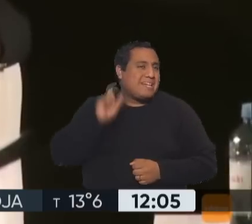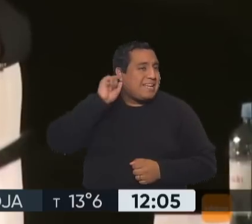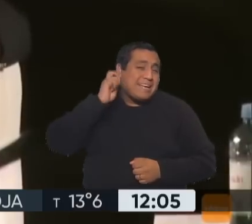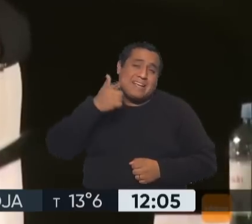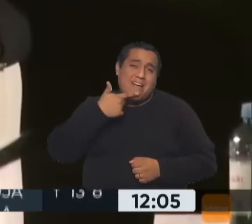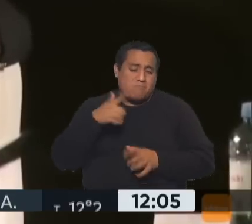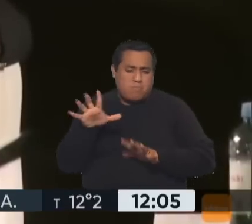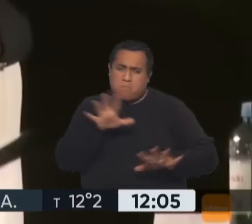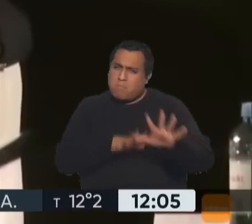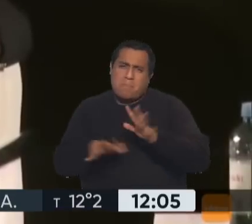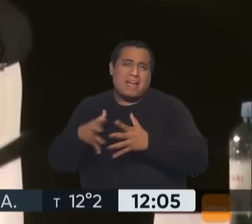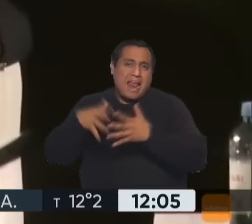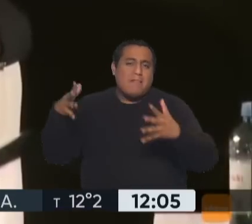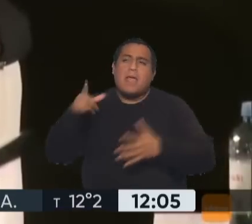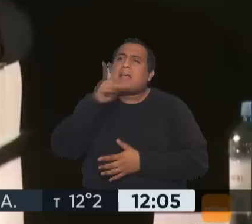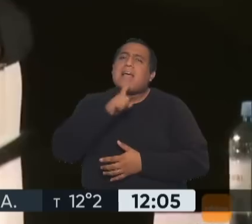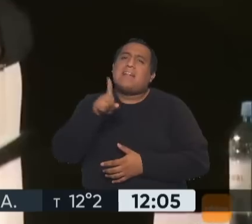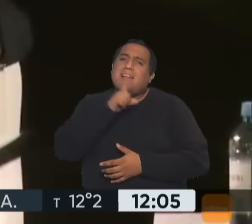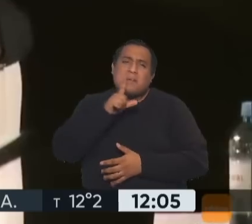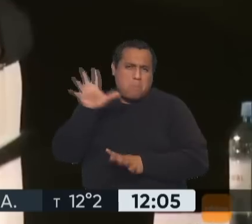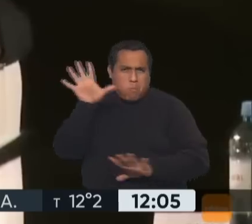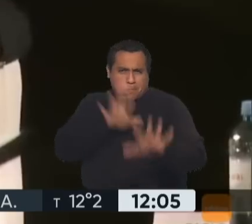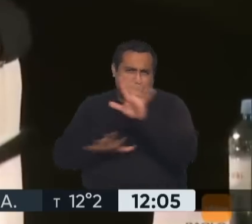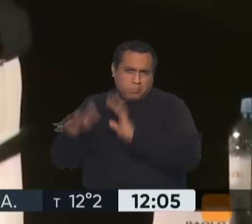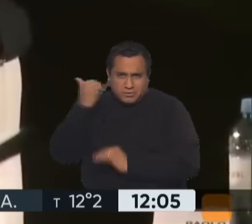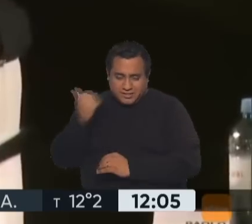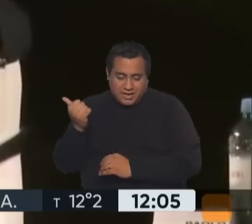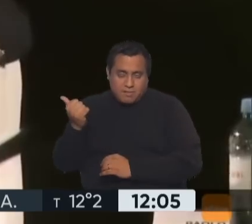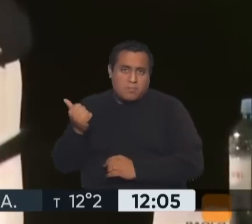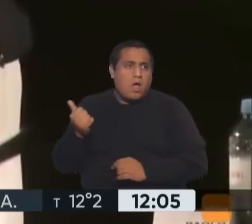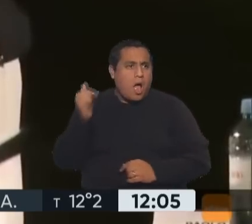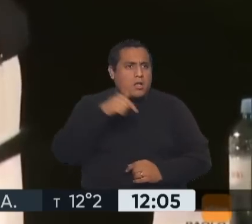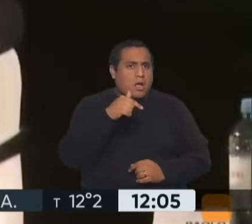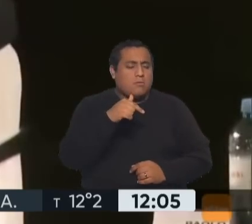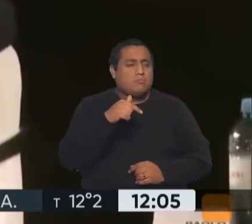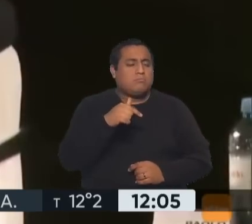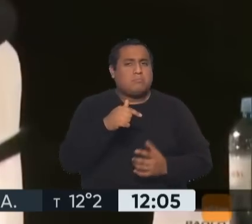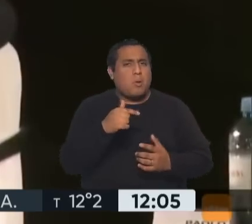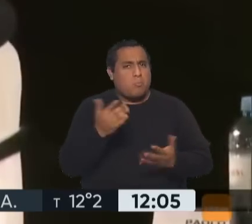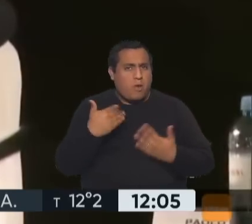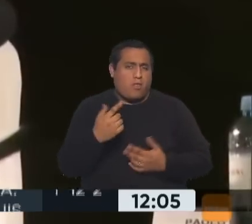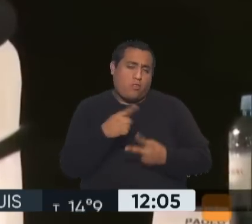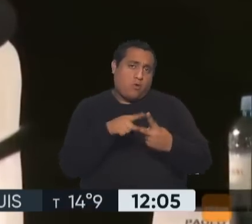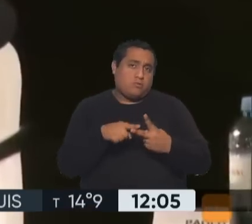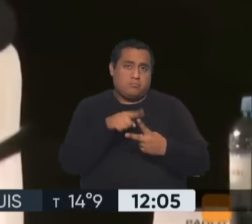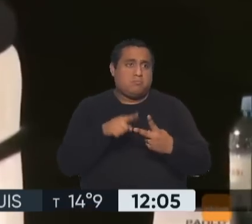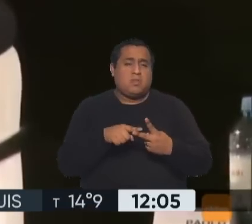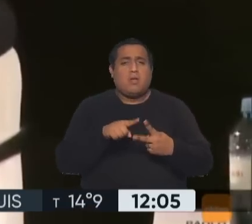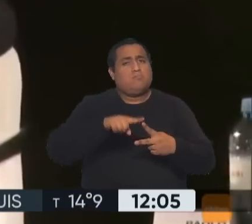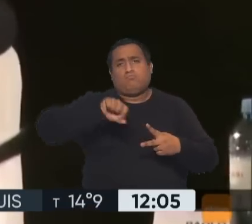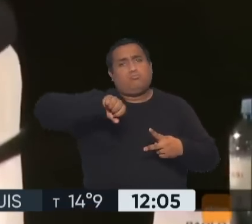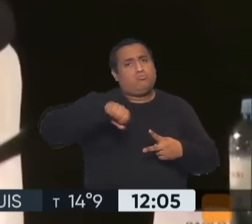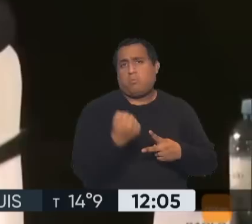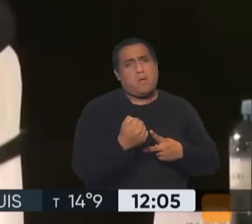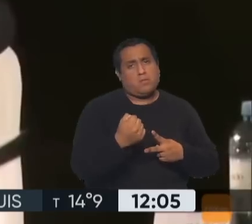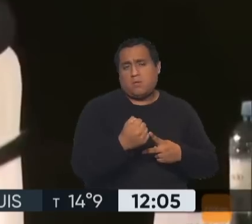grande en Qatar para esto, pero podría haber decidido dos cosas: cancelar la licitación,